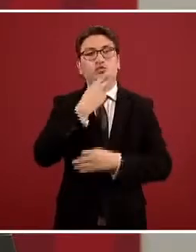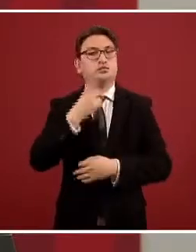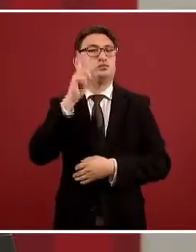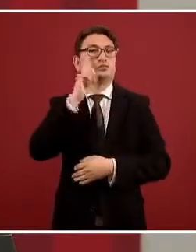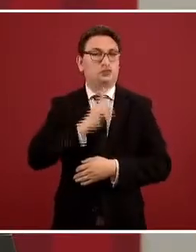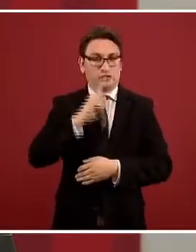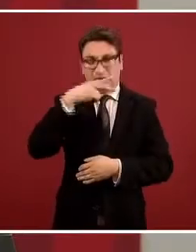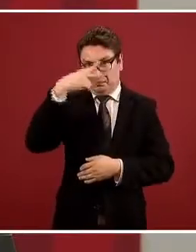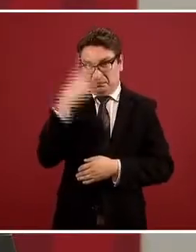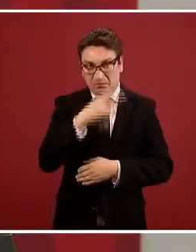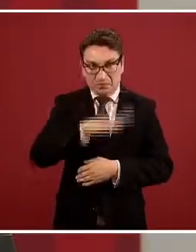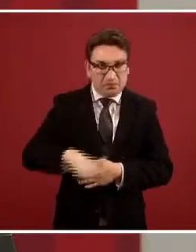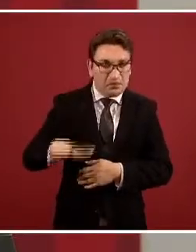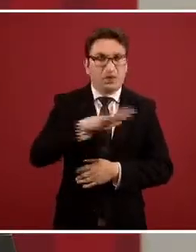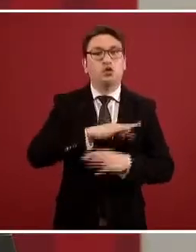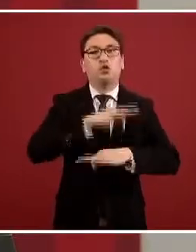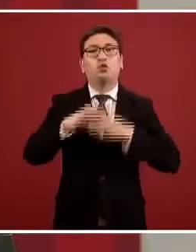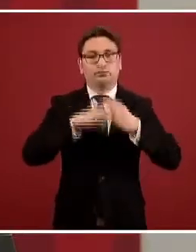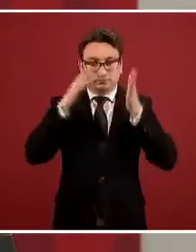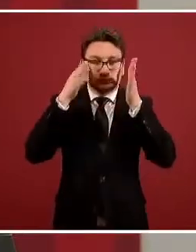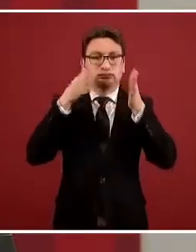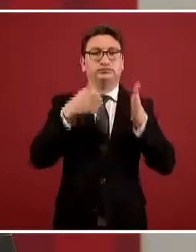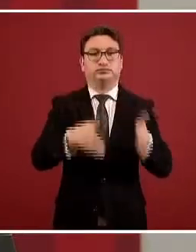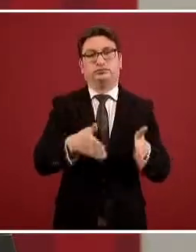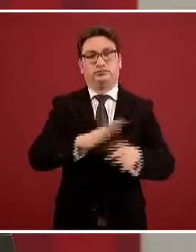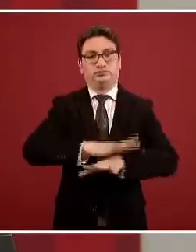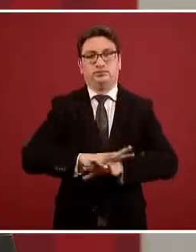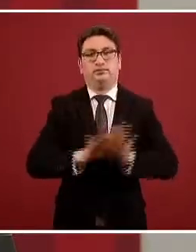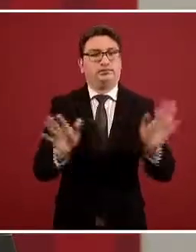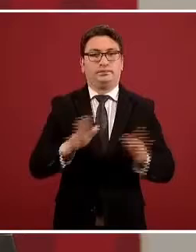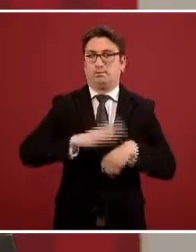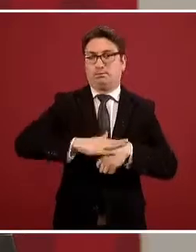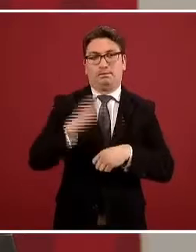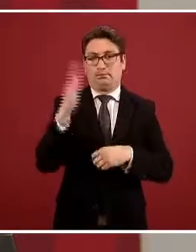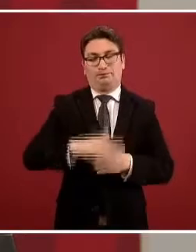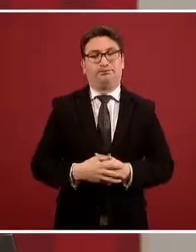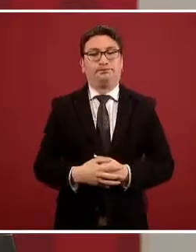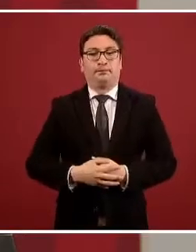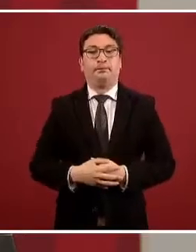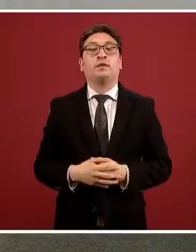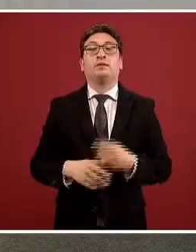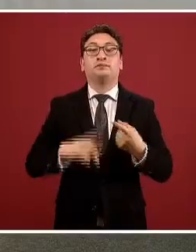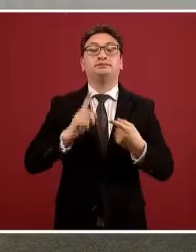mexicanos estemos enfocados en lo que tenemos que estar. No hay más que conversar